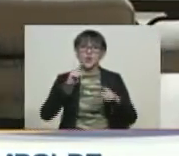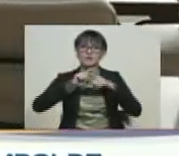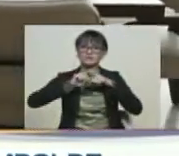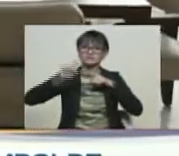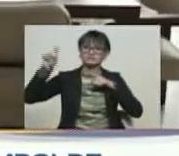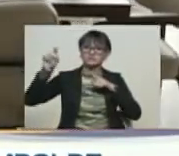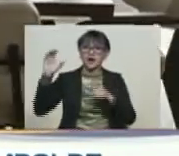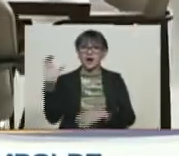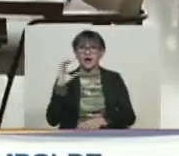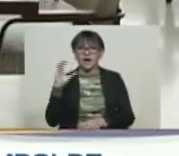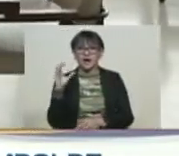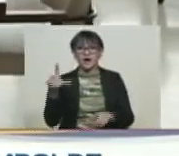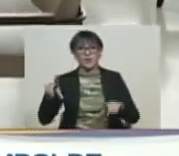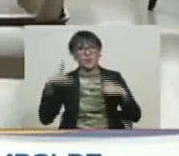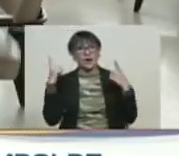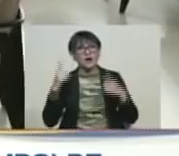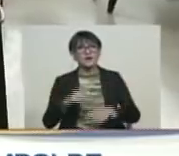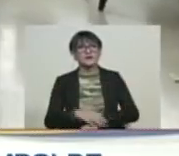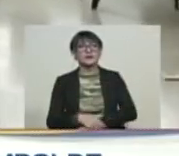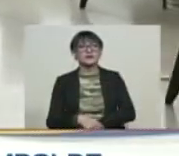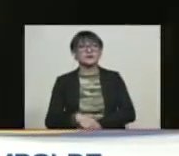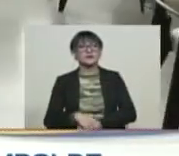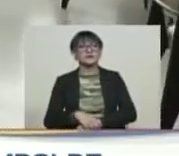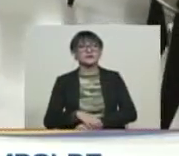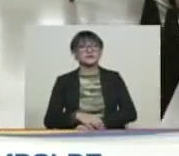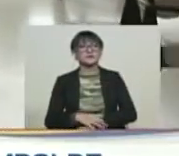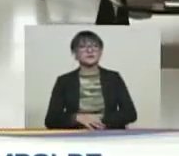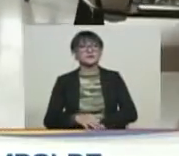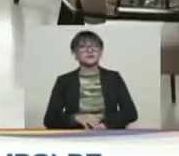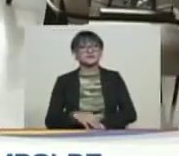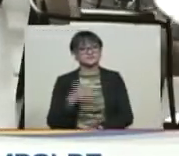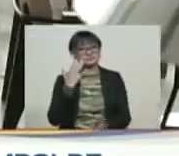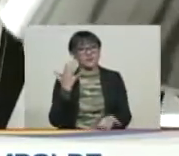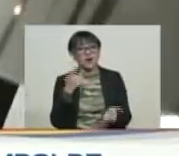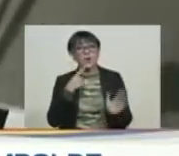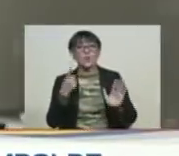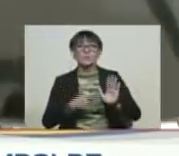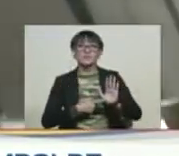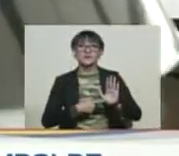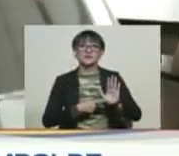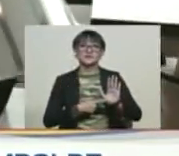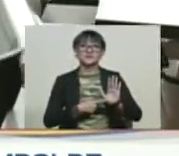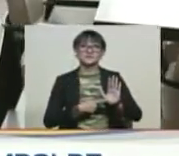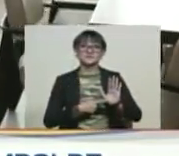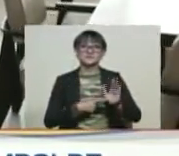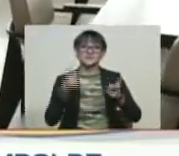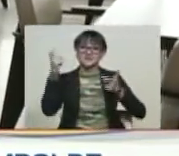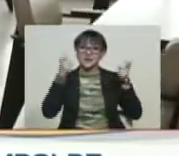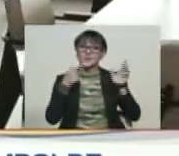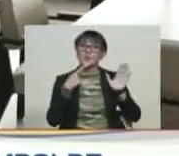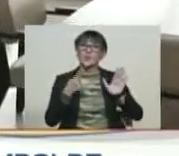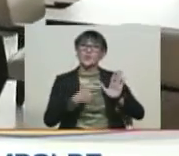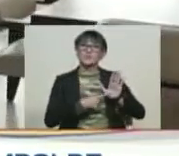Repano, para Caracas, para La Guaira, para Galipán. Aquí está, pues, misión cumplida, comandante Hugo